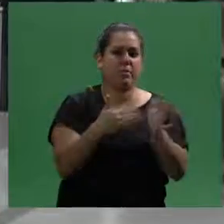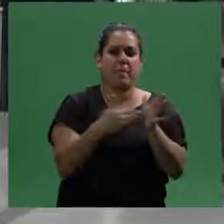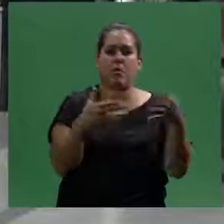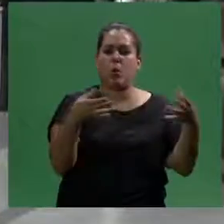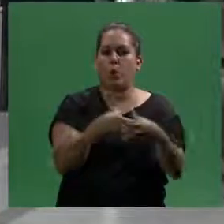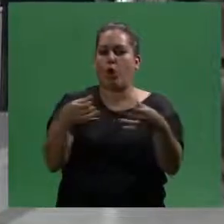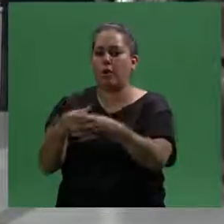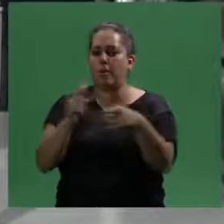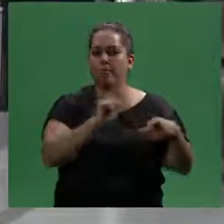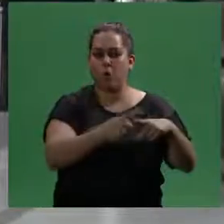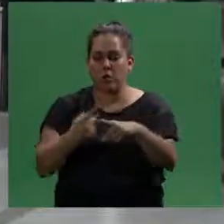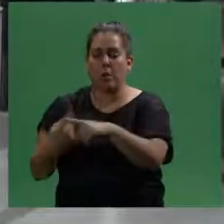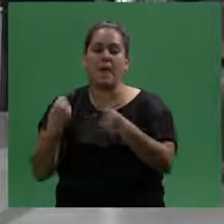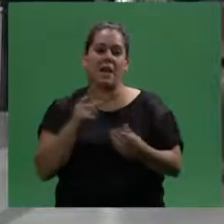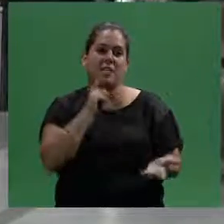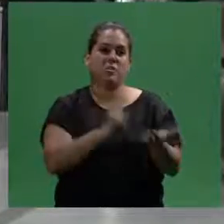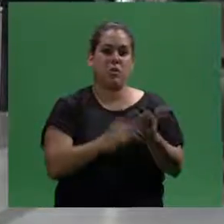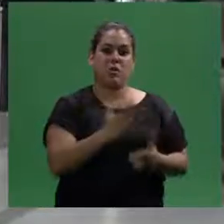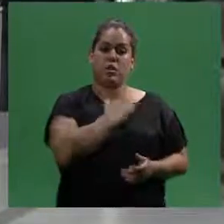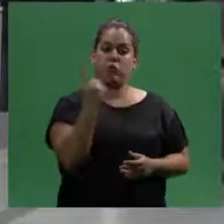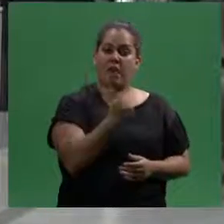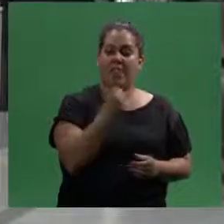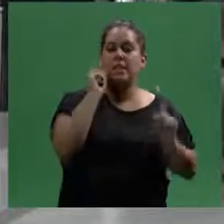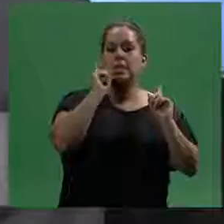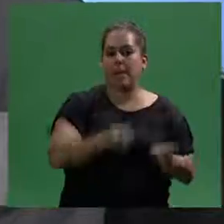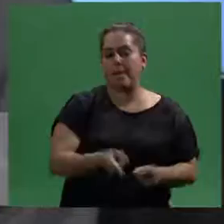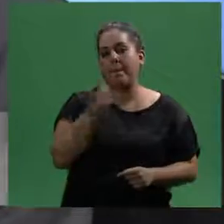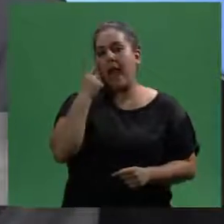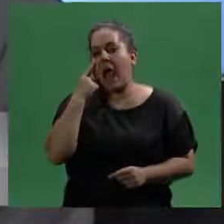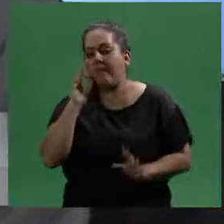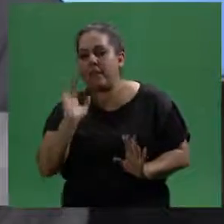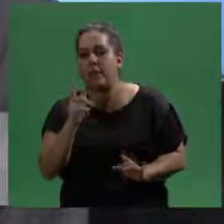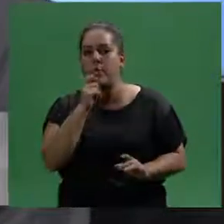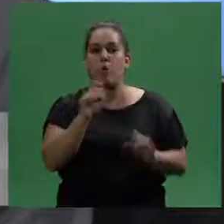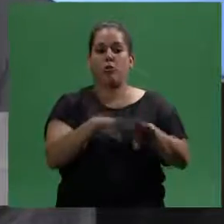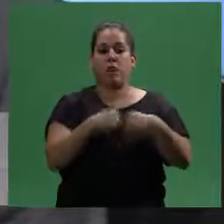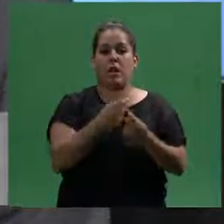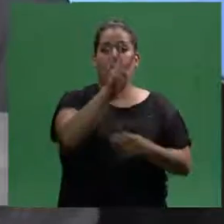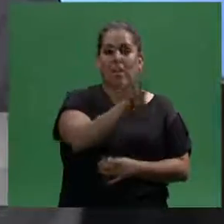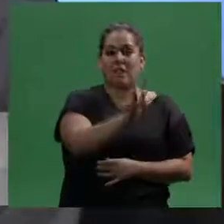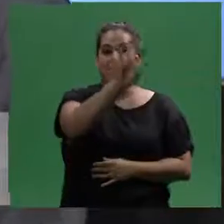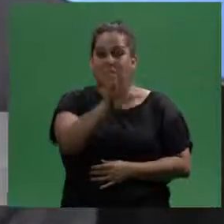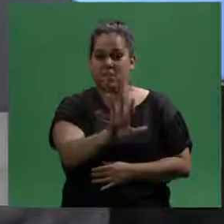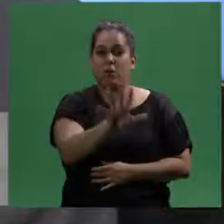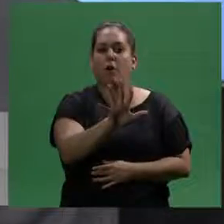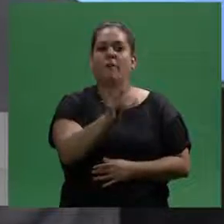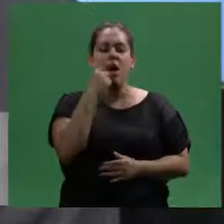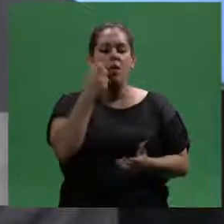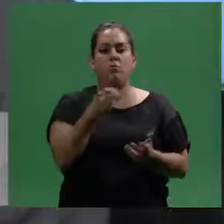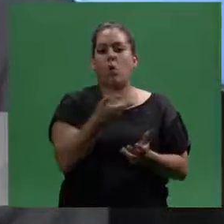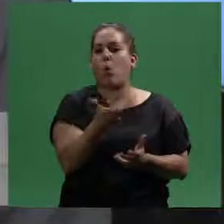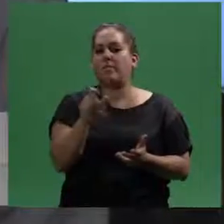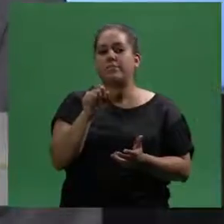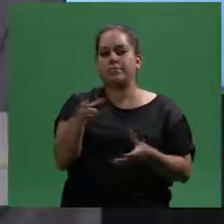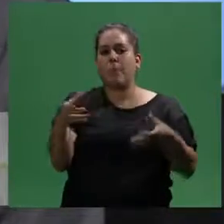bloques, en principio, para la designación de autoridades y para ver de las 45 comisiones, cuántas comisiones son para la